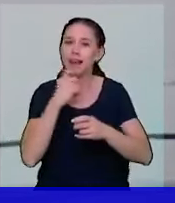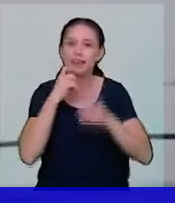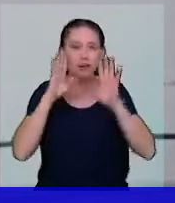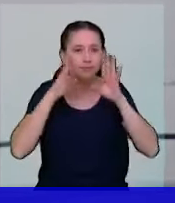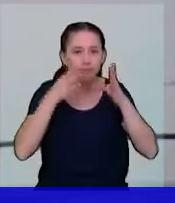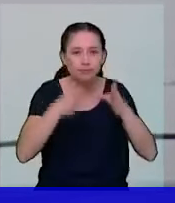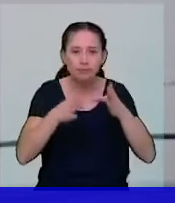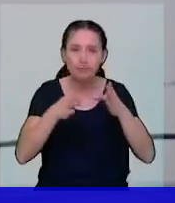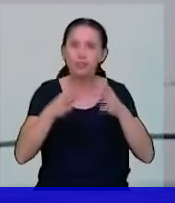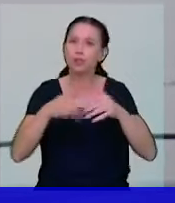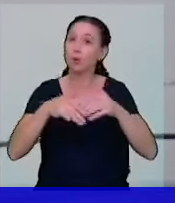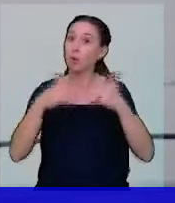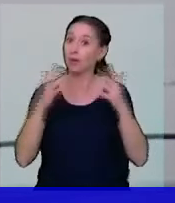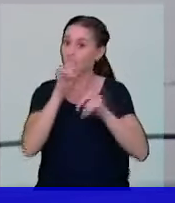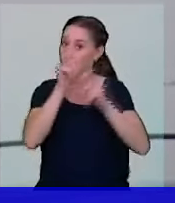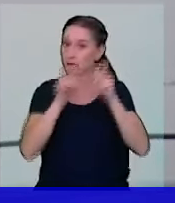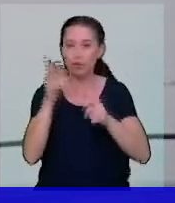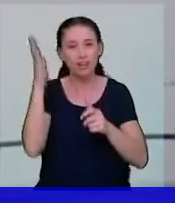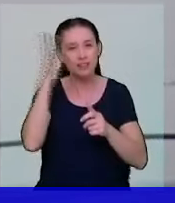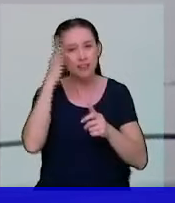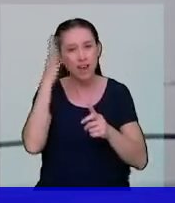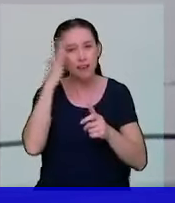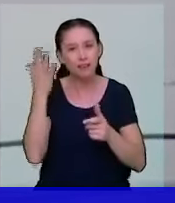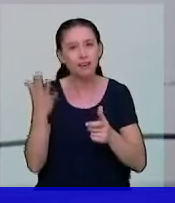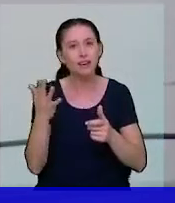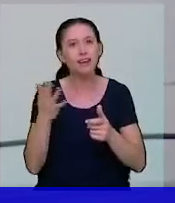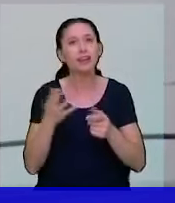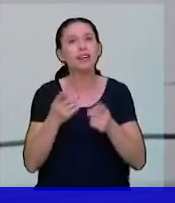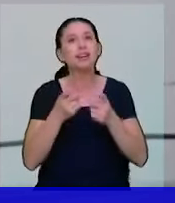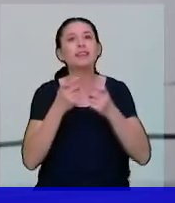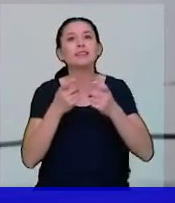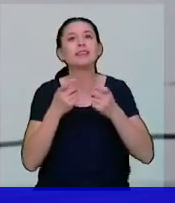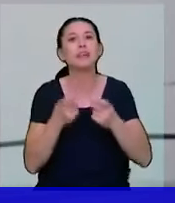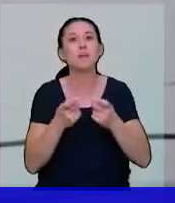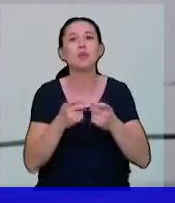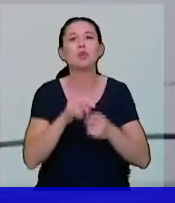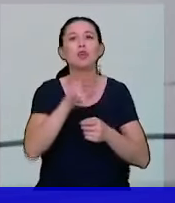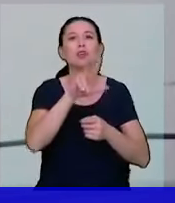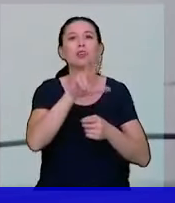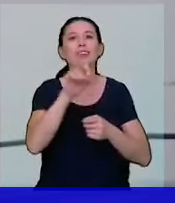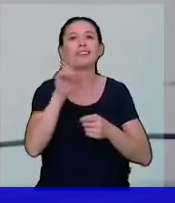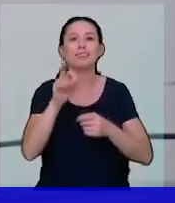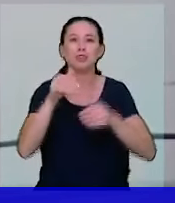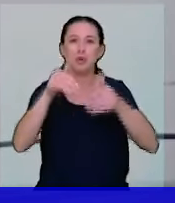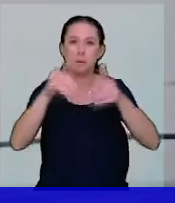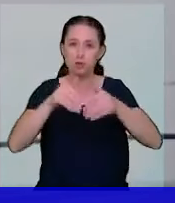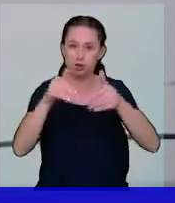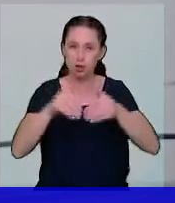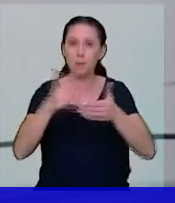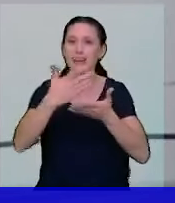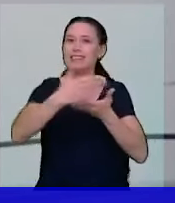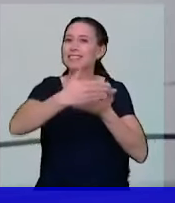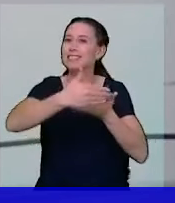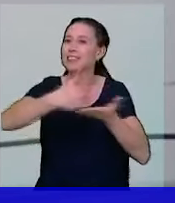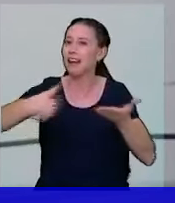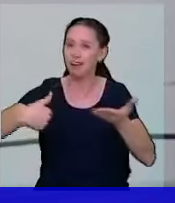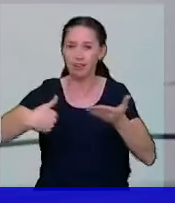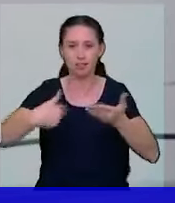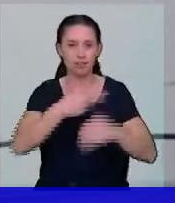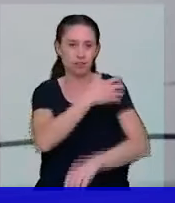Cualquiera sabe, dicen los que estudian, que precisamos no menos de 300 millones para liquidar la pobreza infantil.